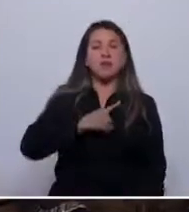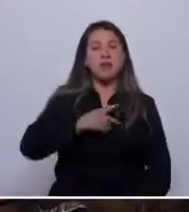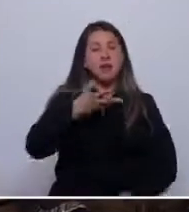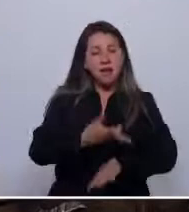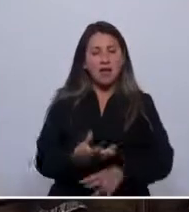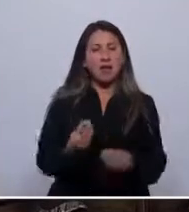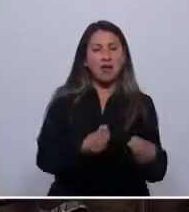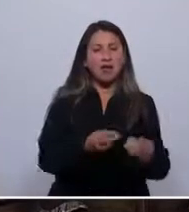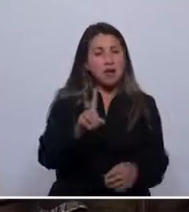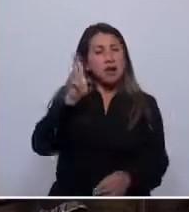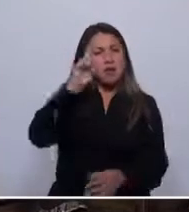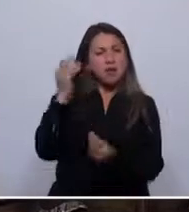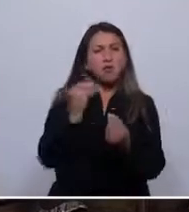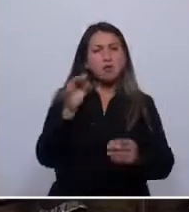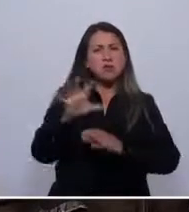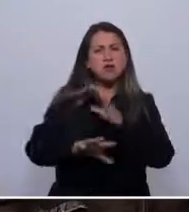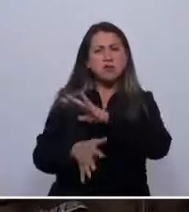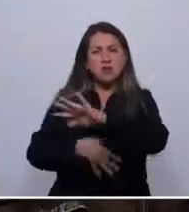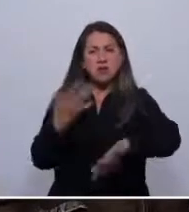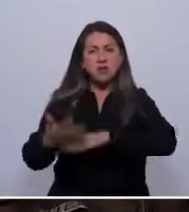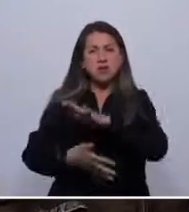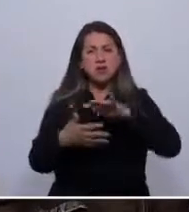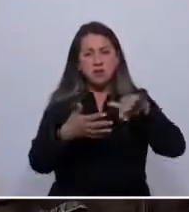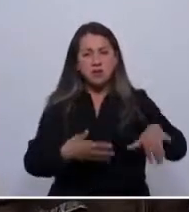tantas cosas de la revuelta, Manuel Boldarsky.